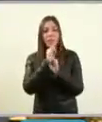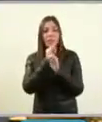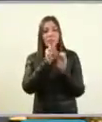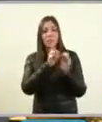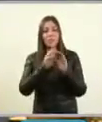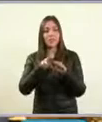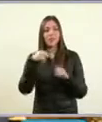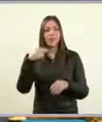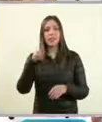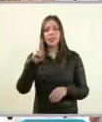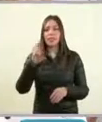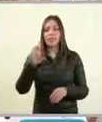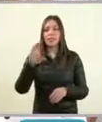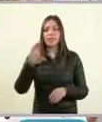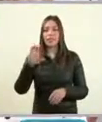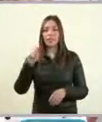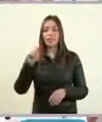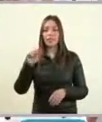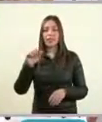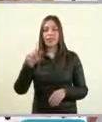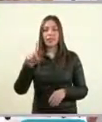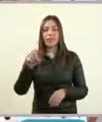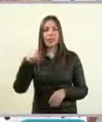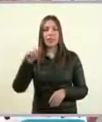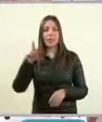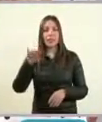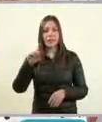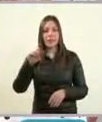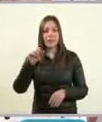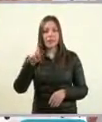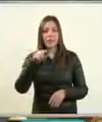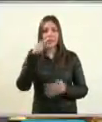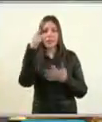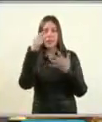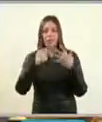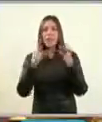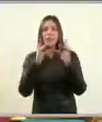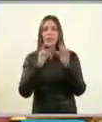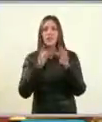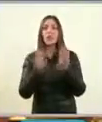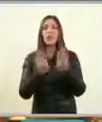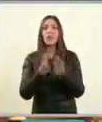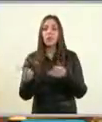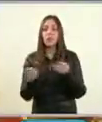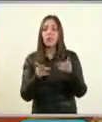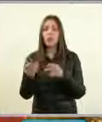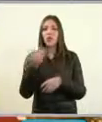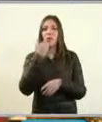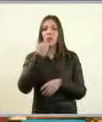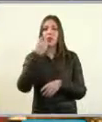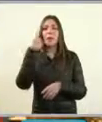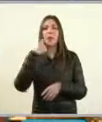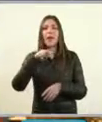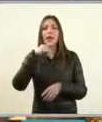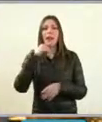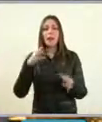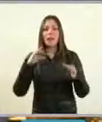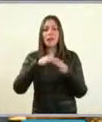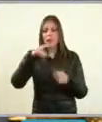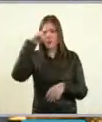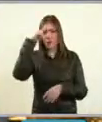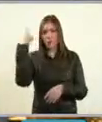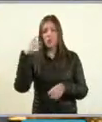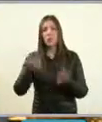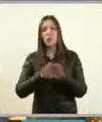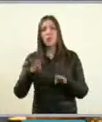llama Recetas de Navidad. Y de verdad vale la pena que le echen un ojo porque las recetas vienen muy sencillas y muy variadas, desde